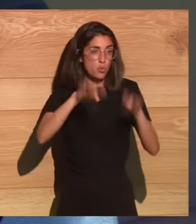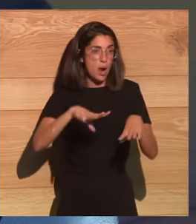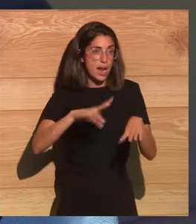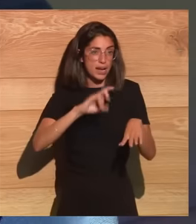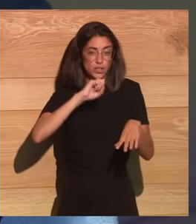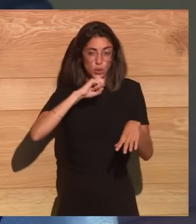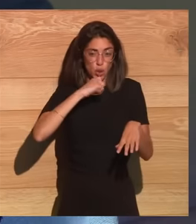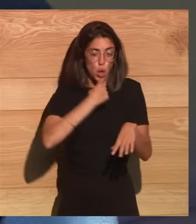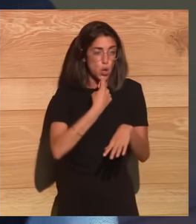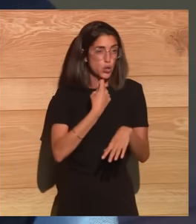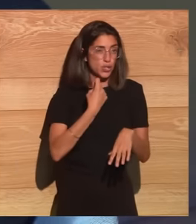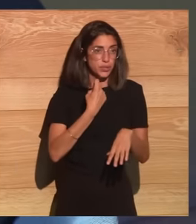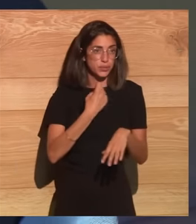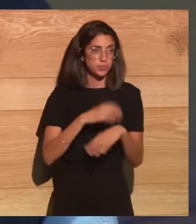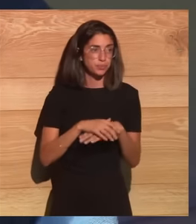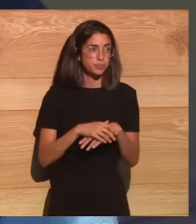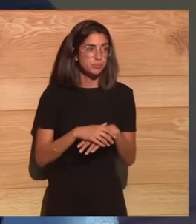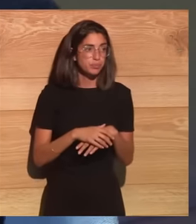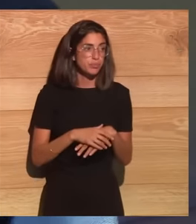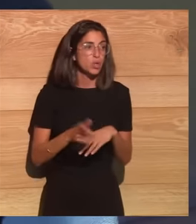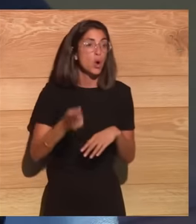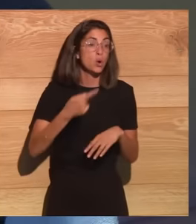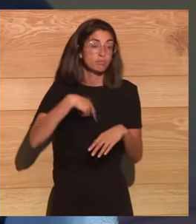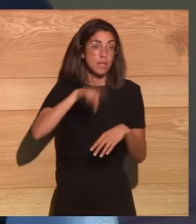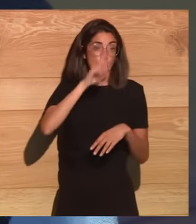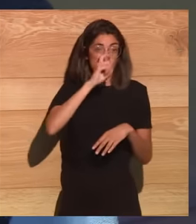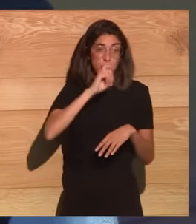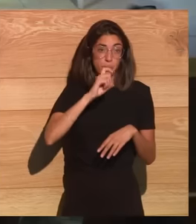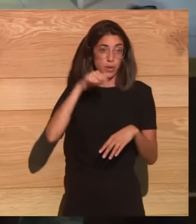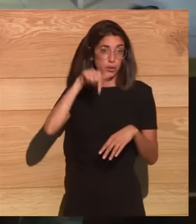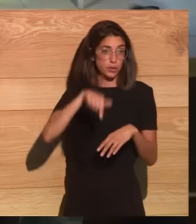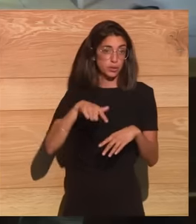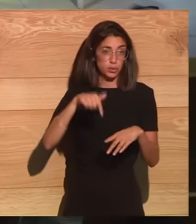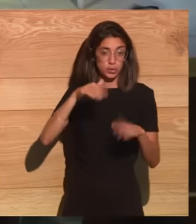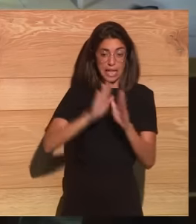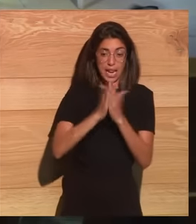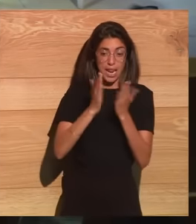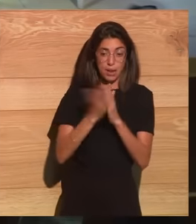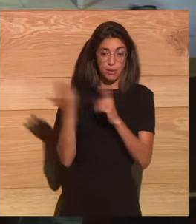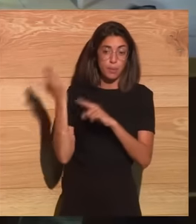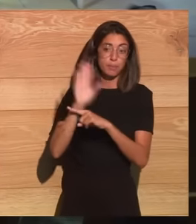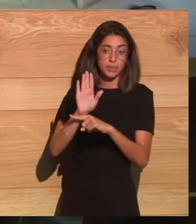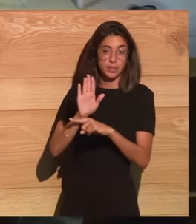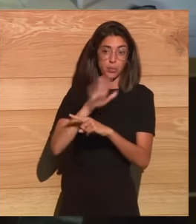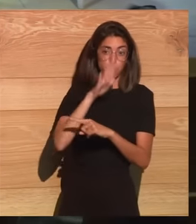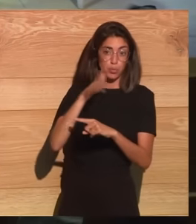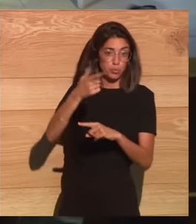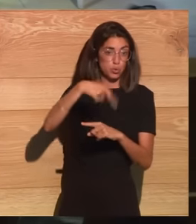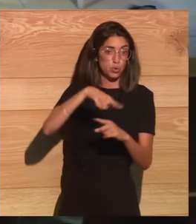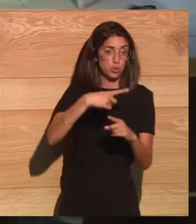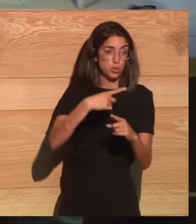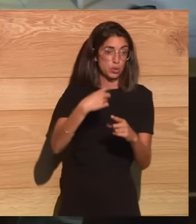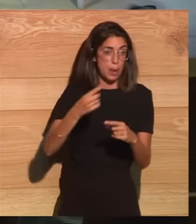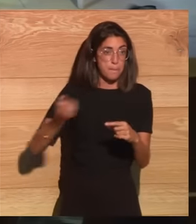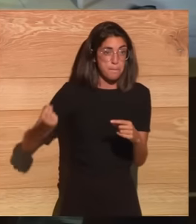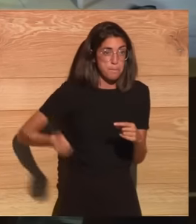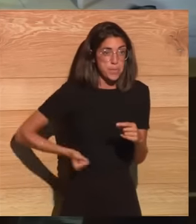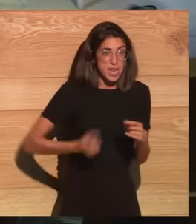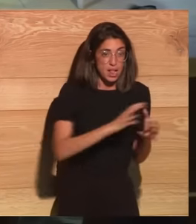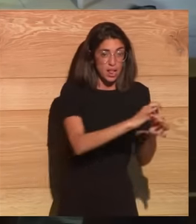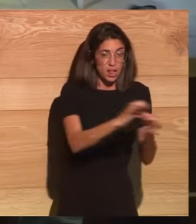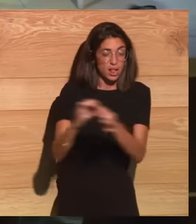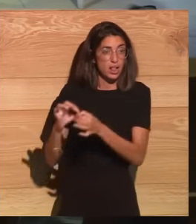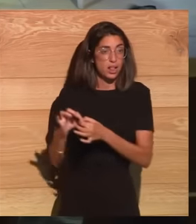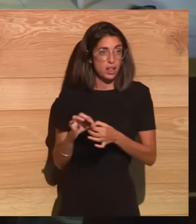yo prefiero odiar. Os recuerdo que es la presentación de mi libro antes... que veo que os engancháis con cualquier mierda que sale, ¿vale? Os recuerdo que, ¿vale?